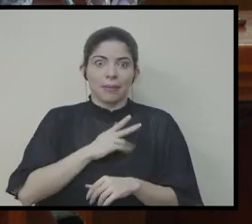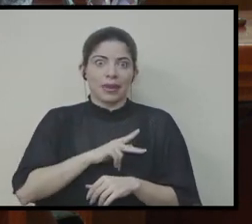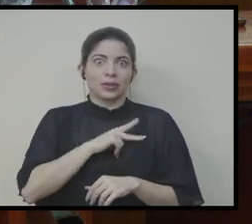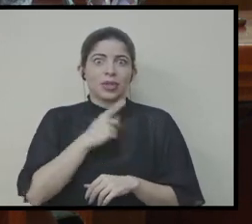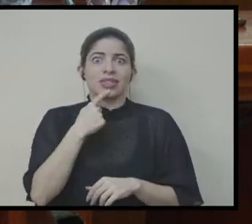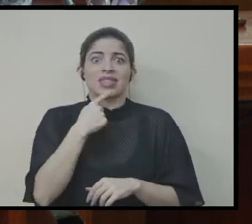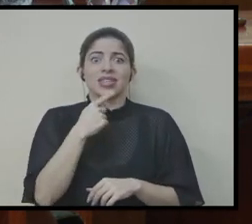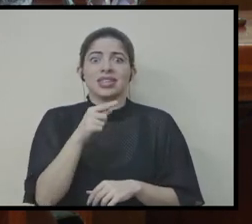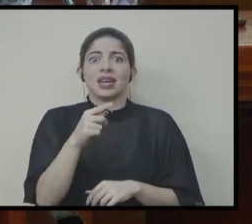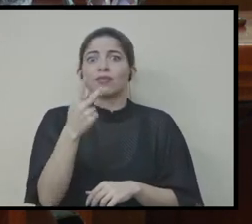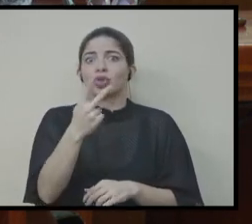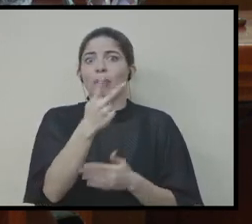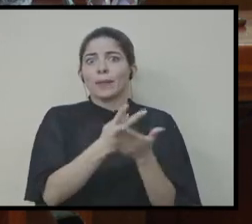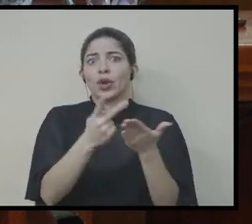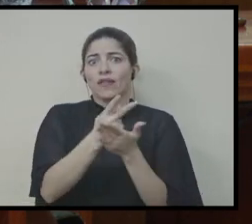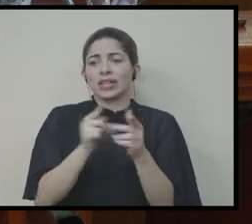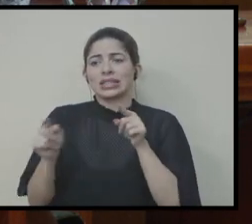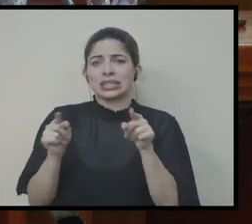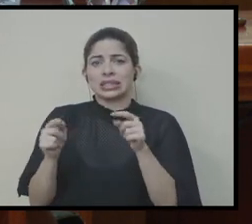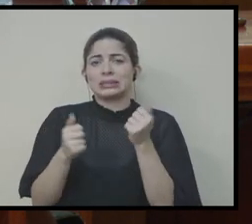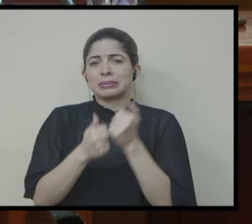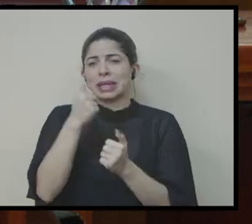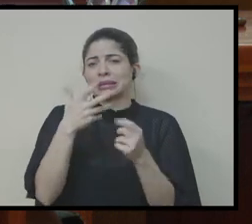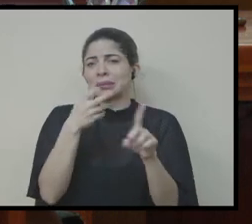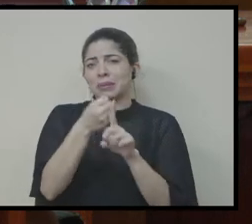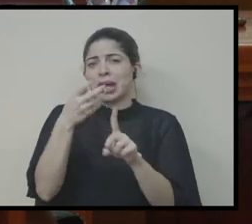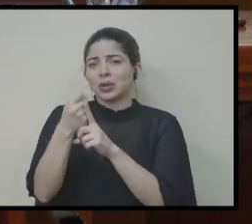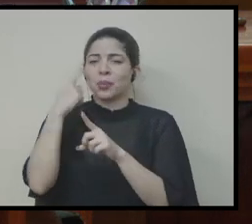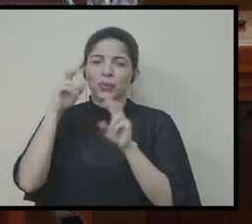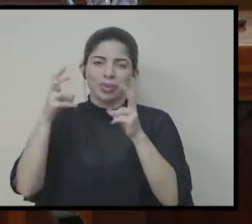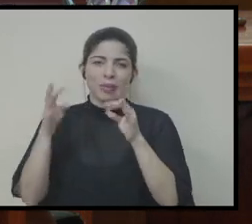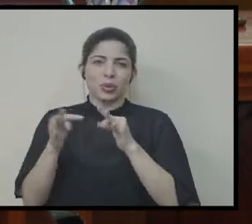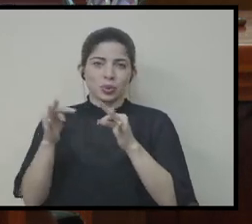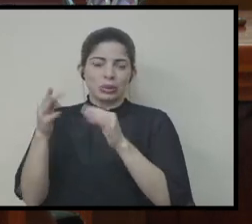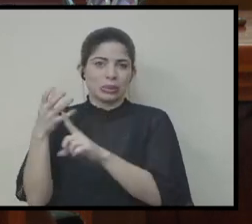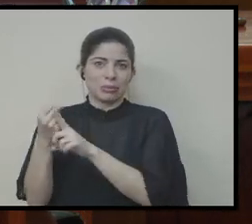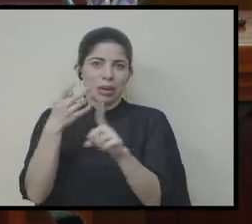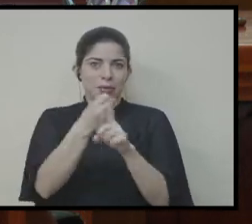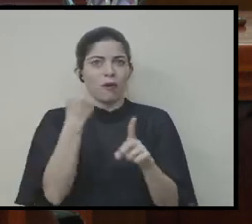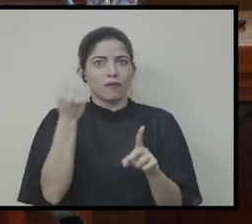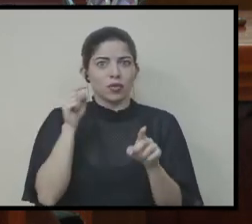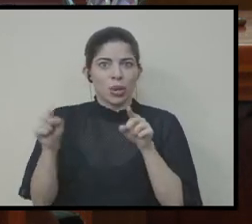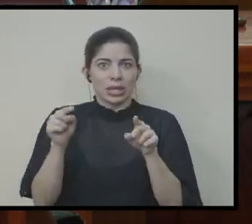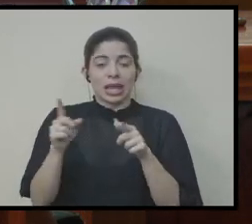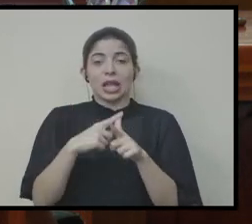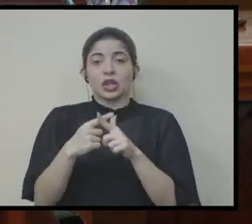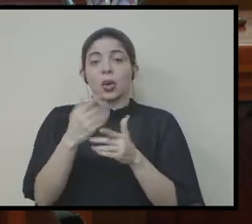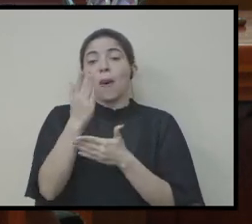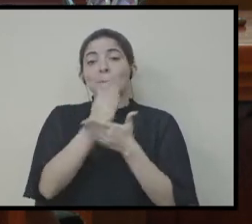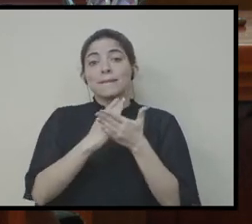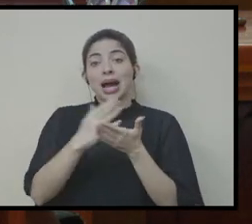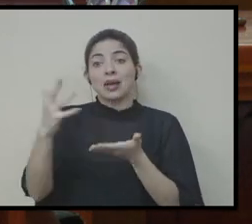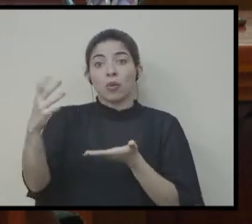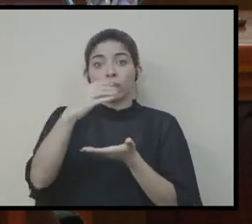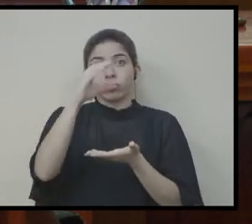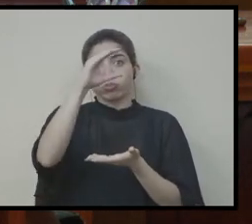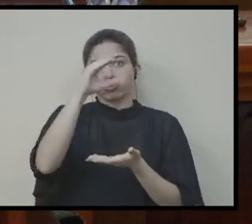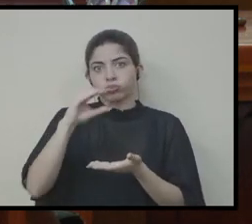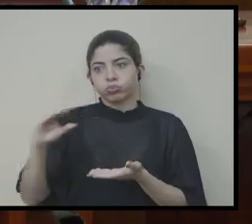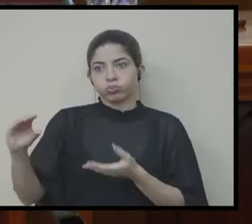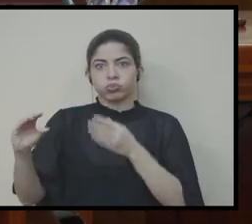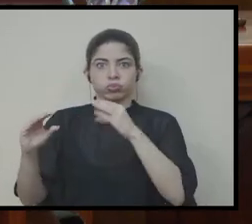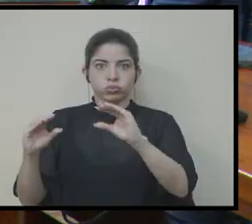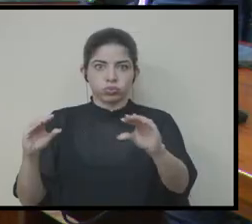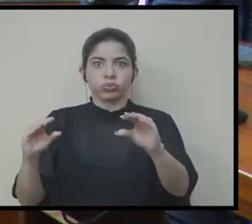dije son las dos provincias con una afectación por el turismo muy, muy, muy fuerte. Entonces se destina un porcentaje a esto